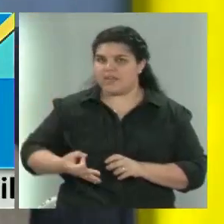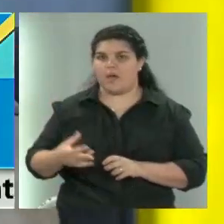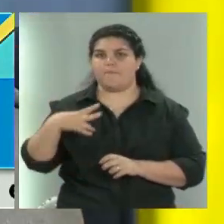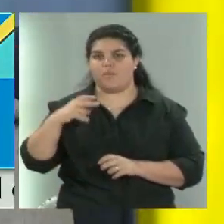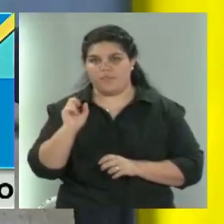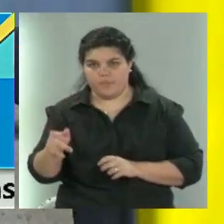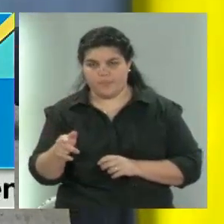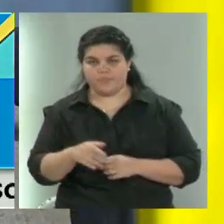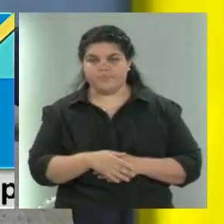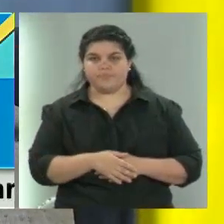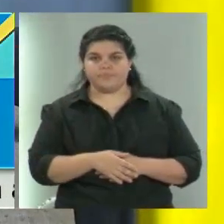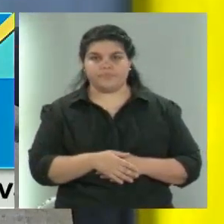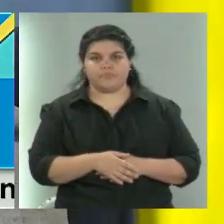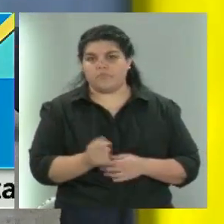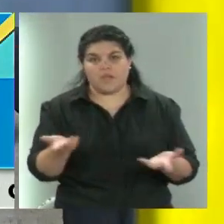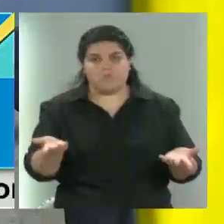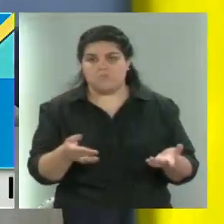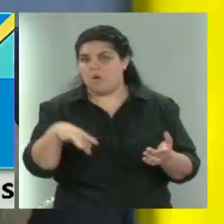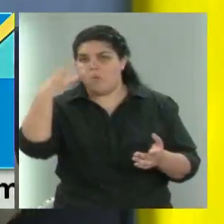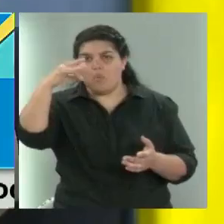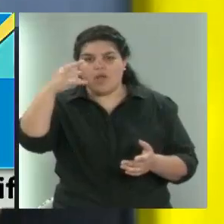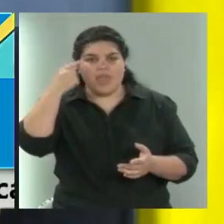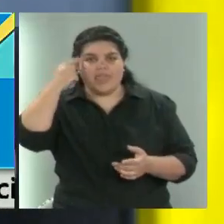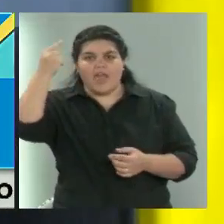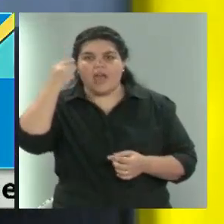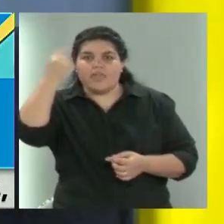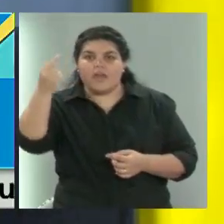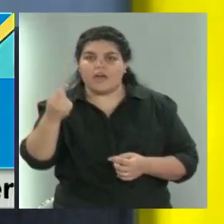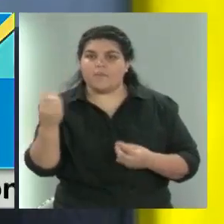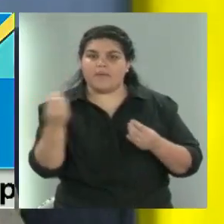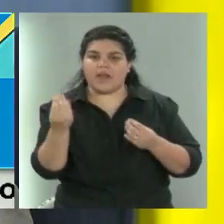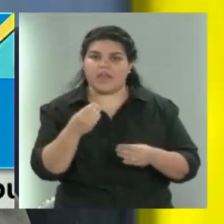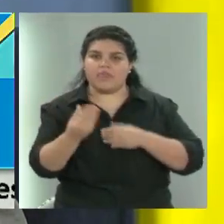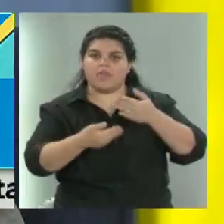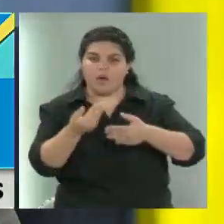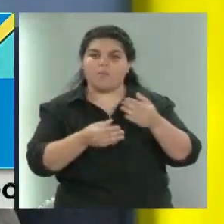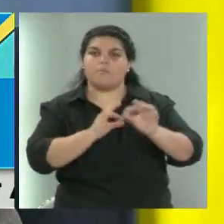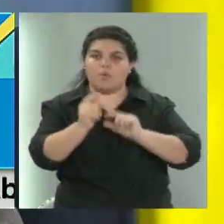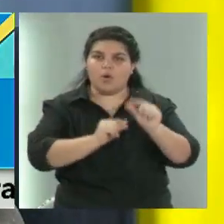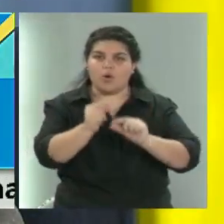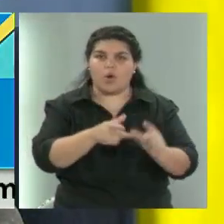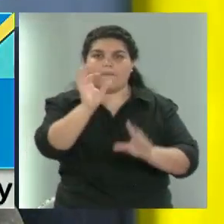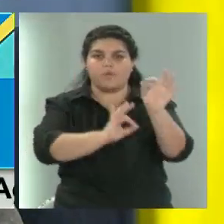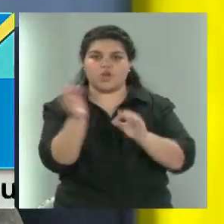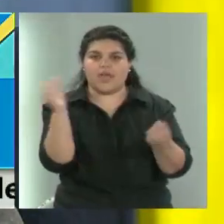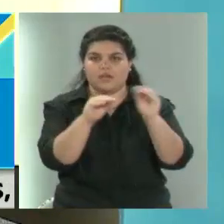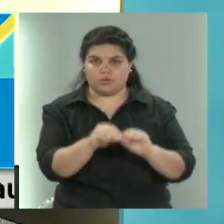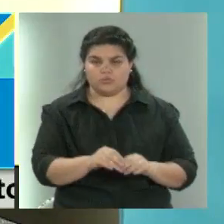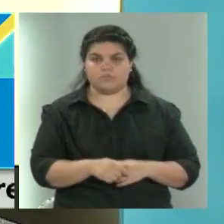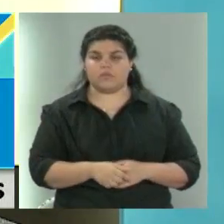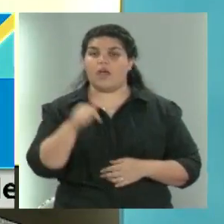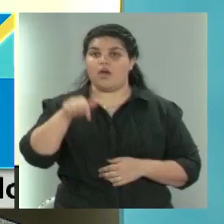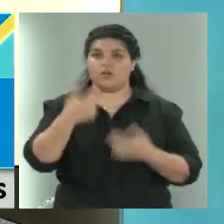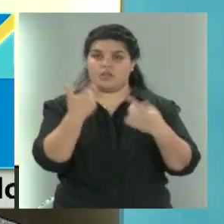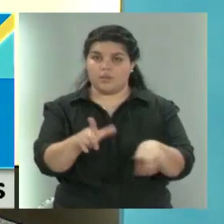Sí. Bueno, son ideas que tienen que ir armando un proyecto. Bien. Estamos en Distintos Parecidos